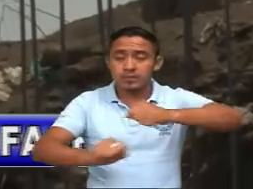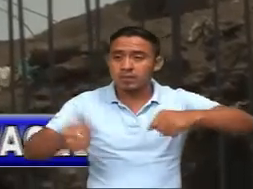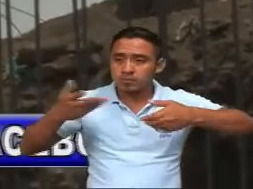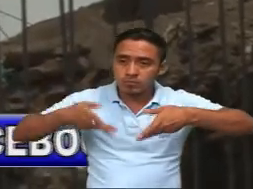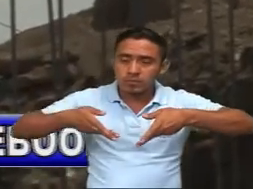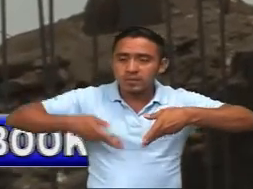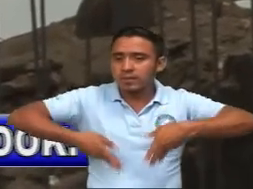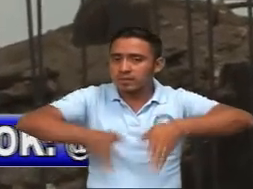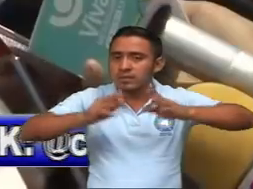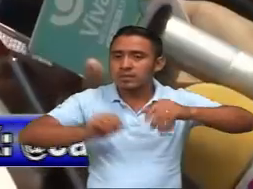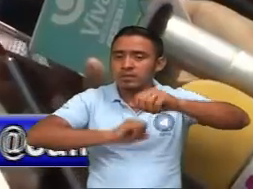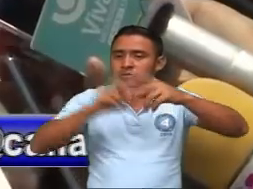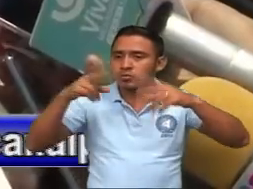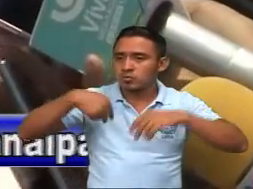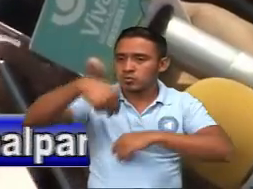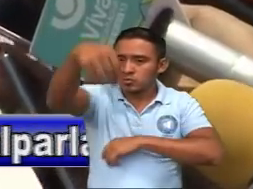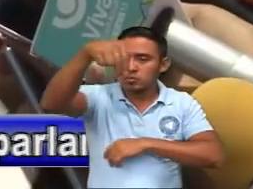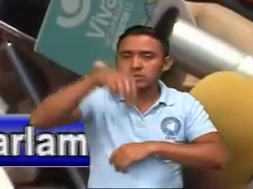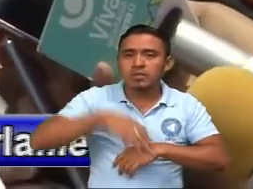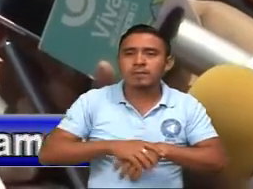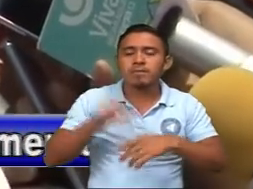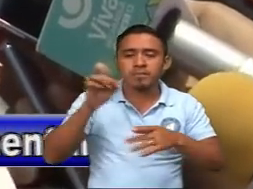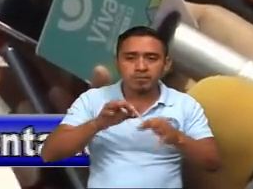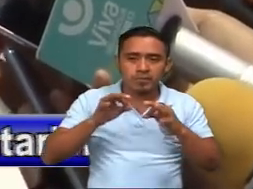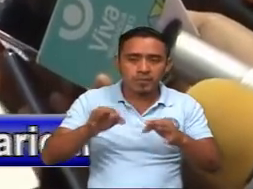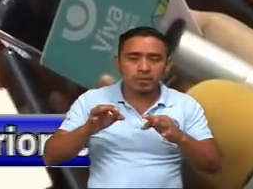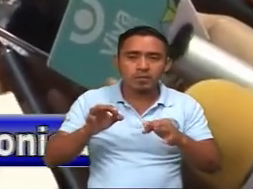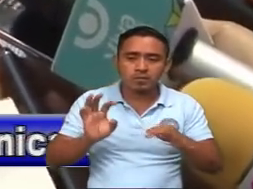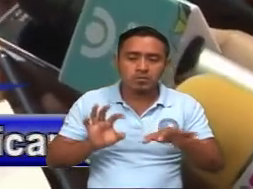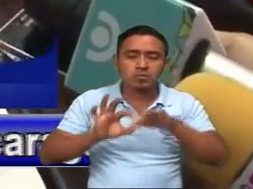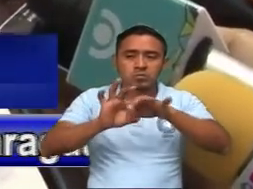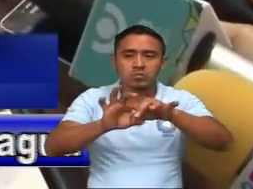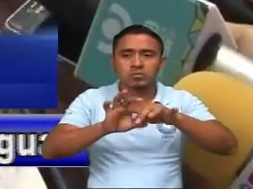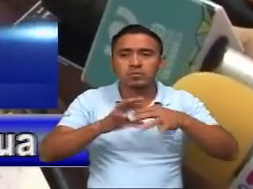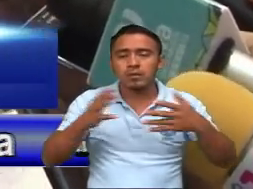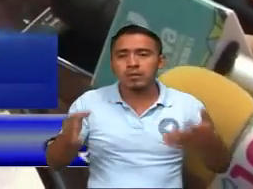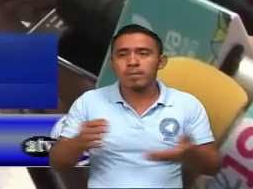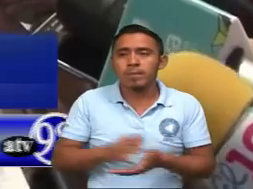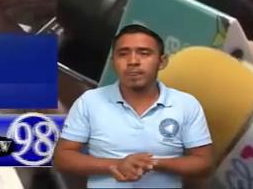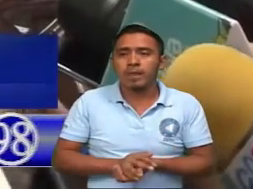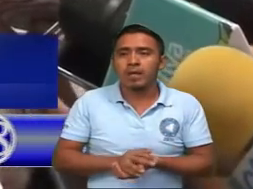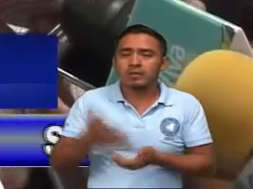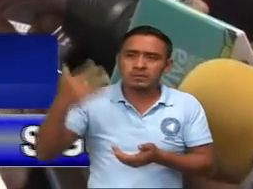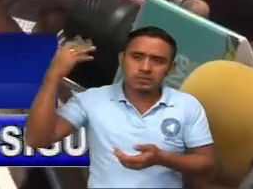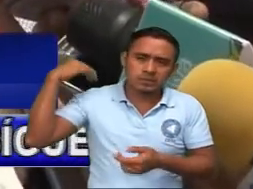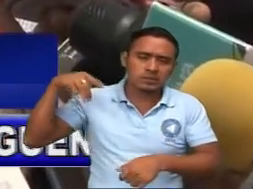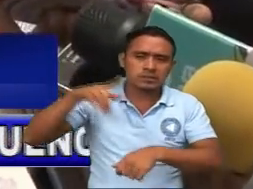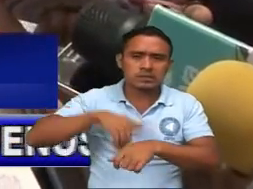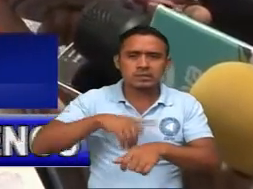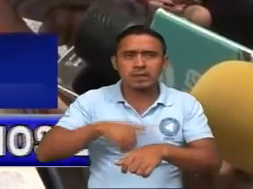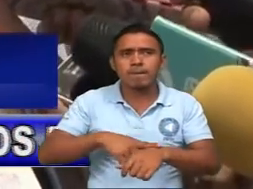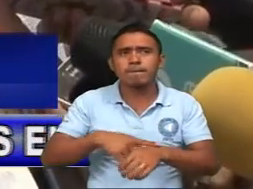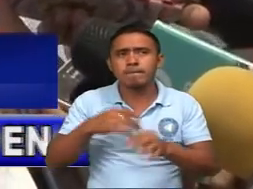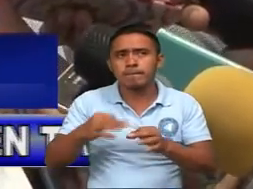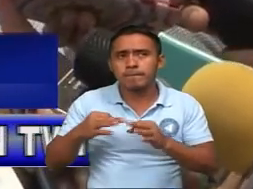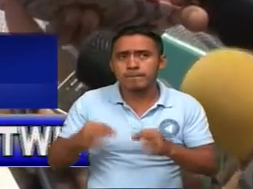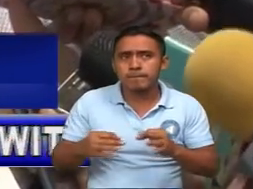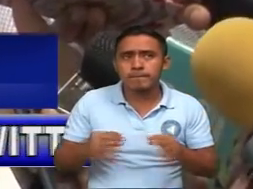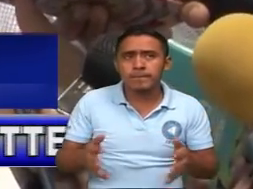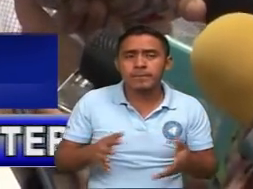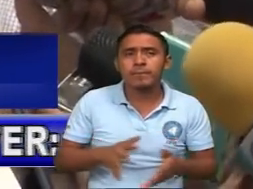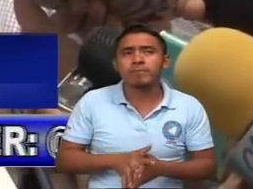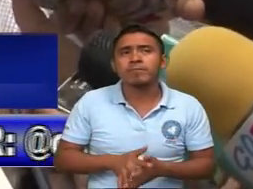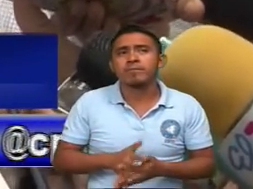que constituye un tapón hidráulico importante y nos provocó en aquel entonces más de 3.000 viviendas